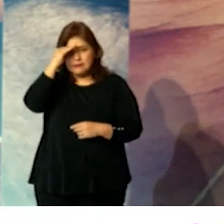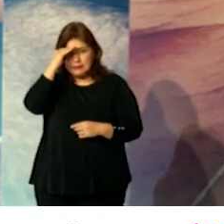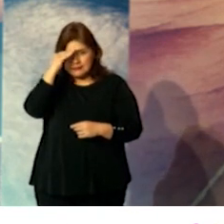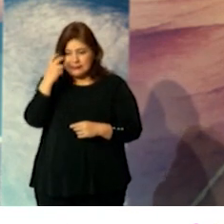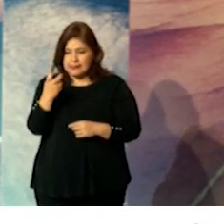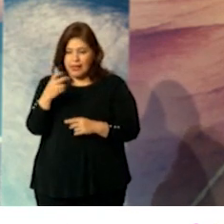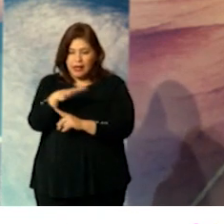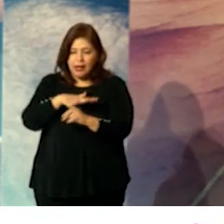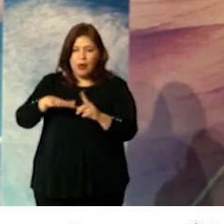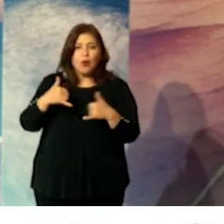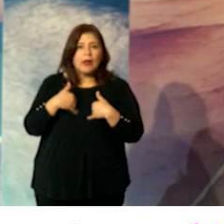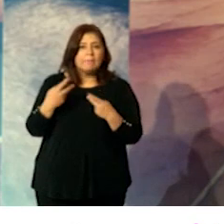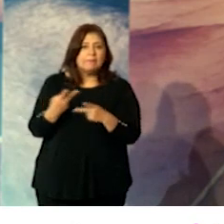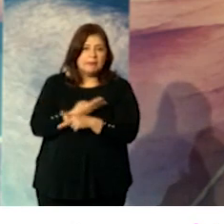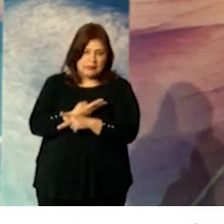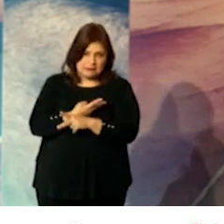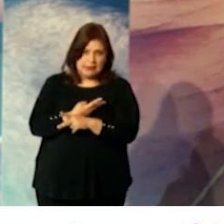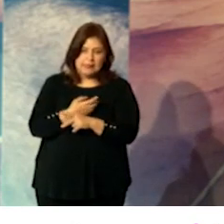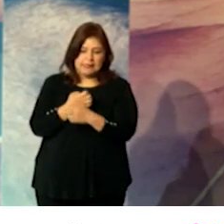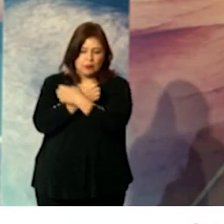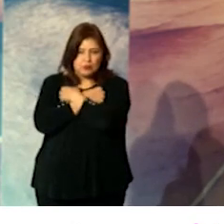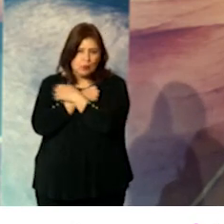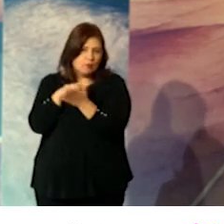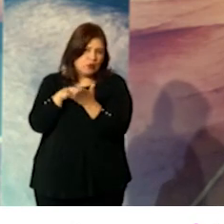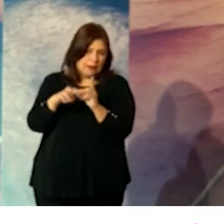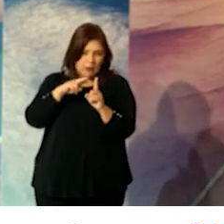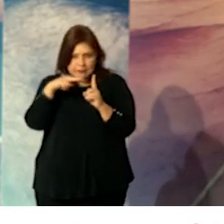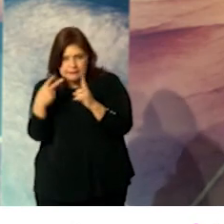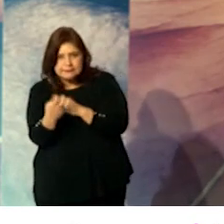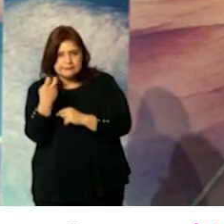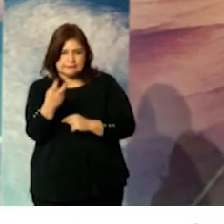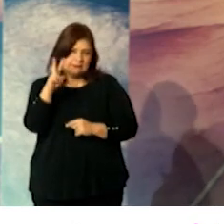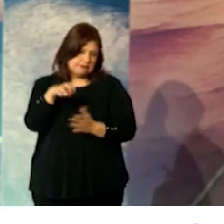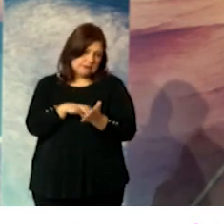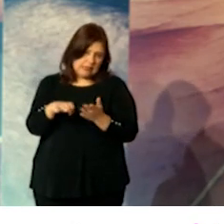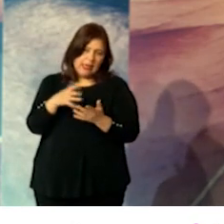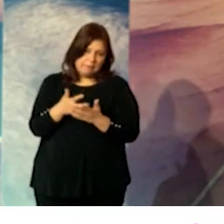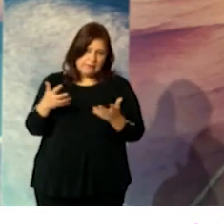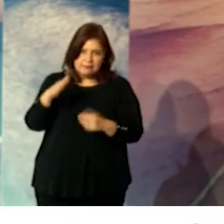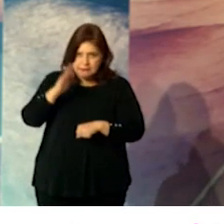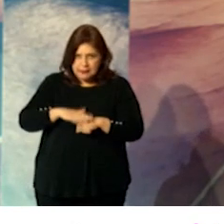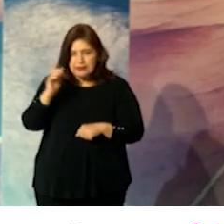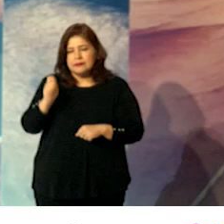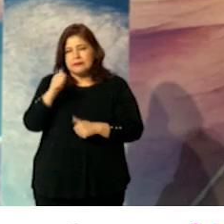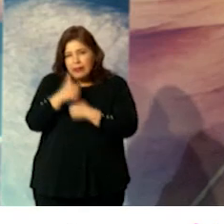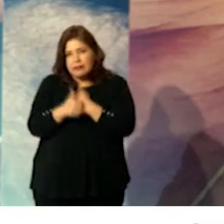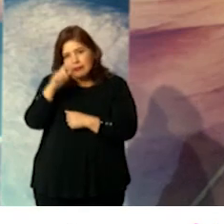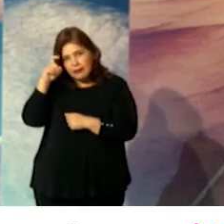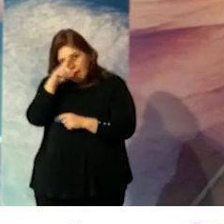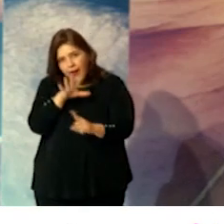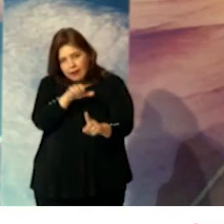juventud desde el punto de vista de la educación, por ejemplo, ¿no? Para mí es el más grande desafío que